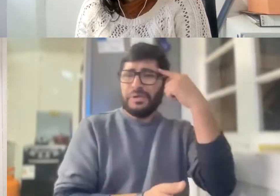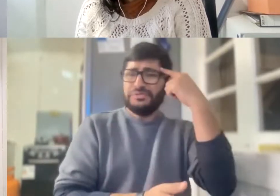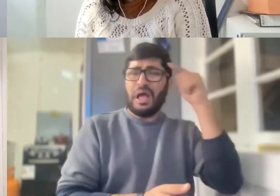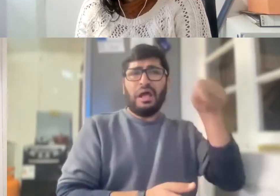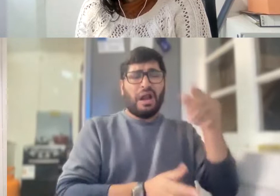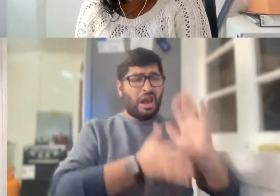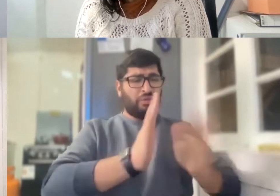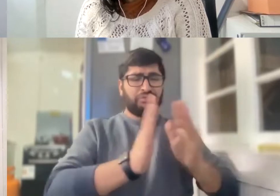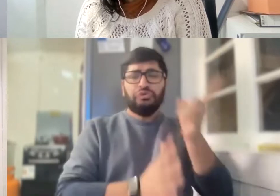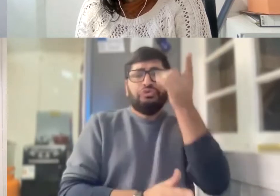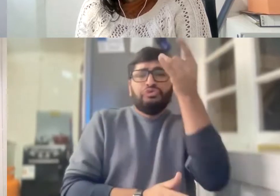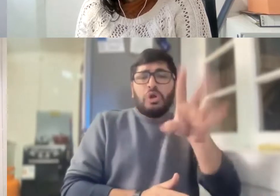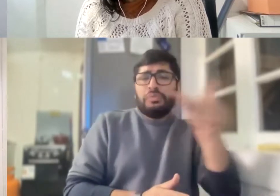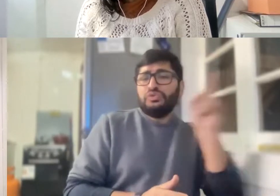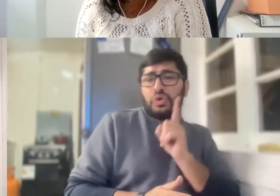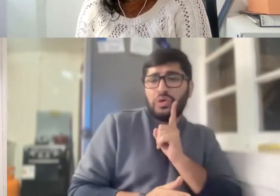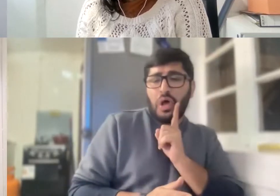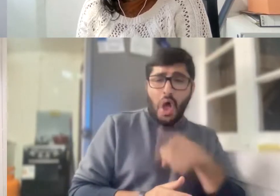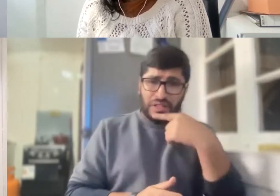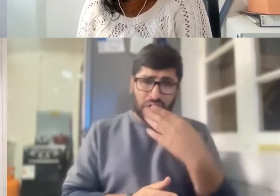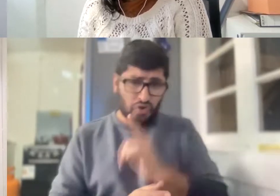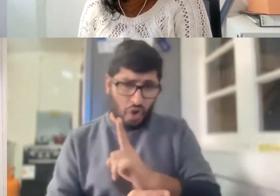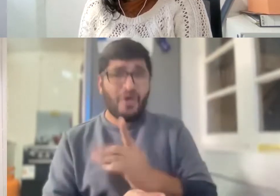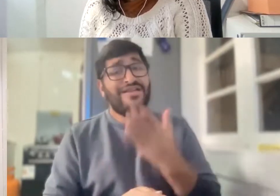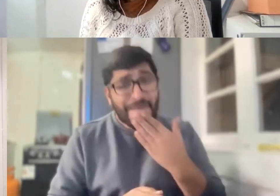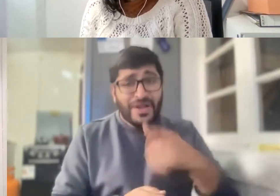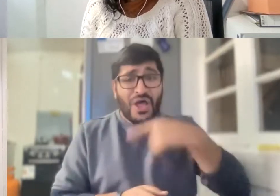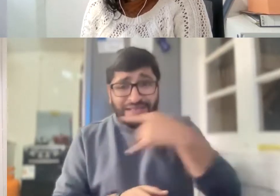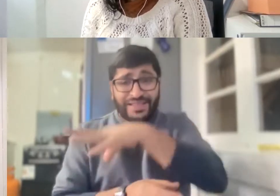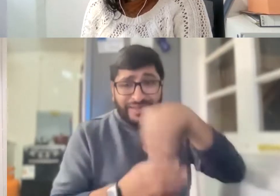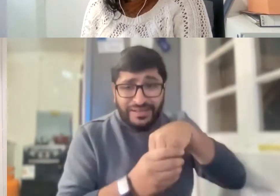sordas sí, es su lengua. Pero